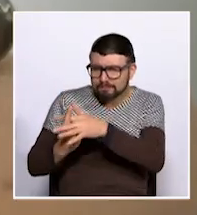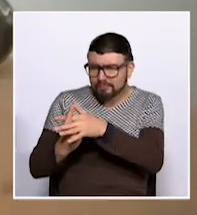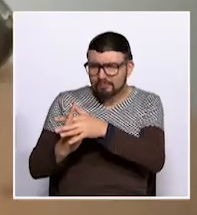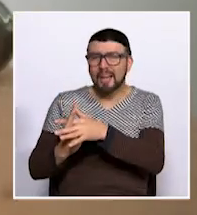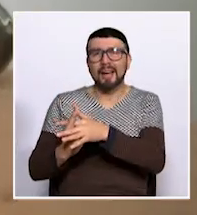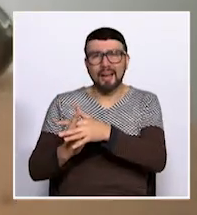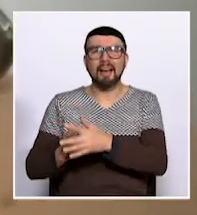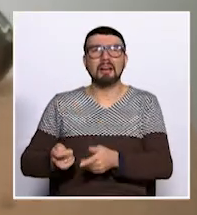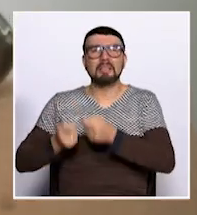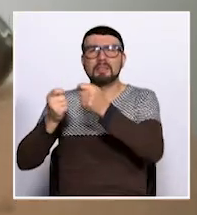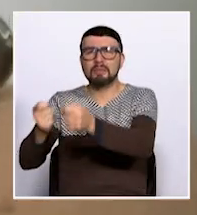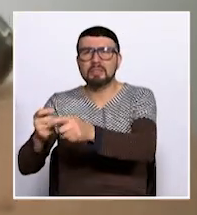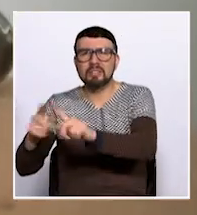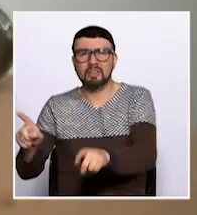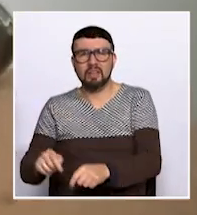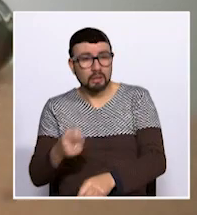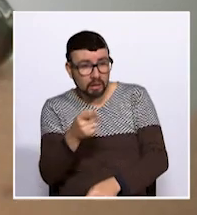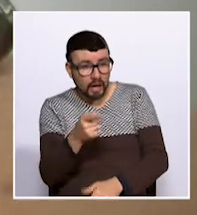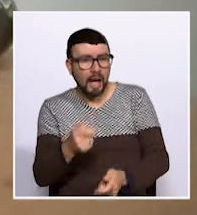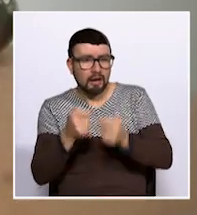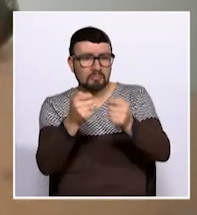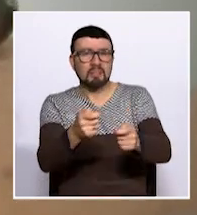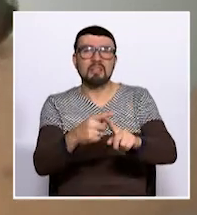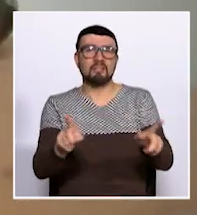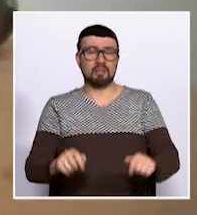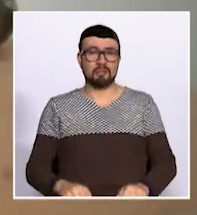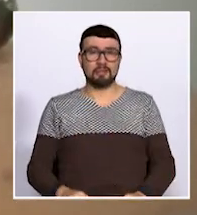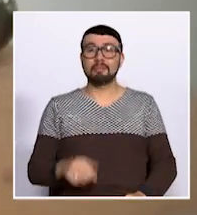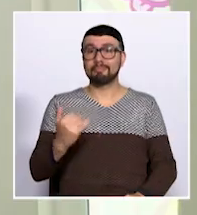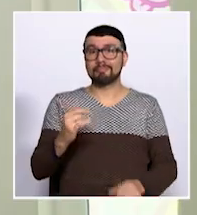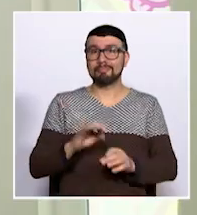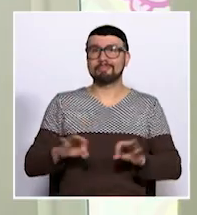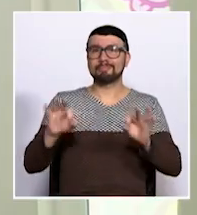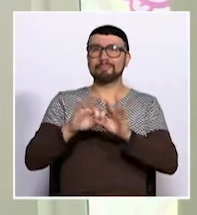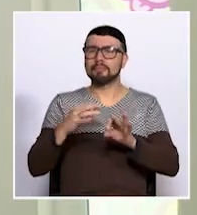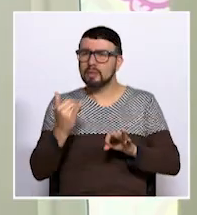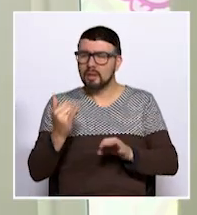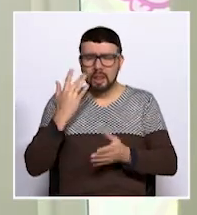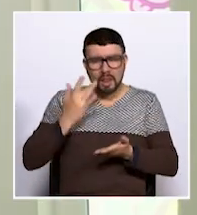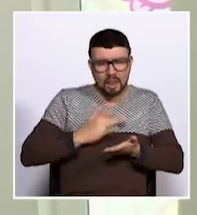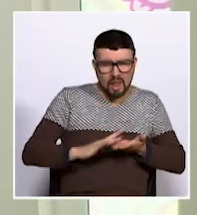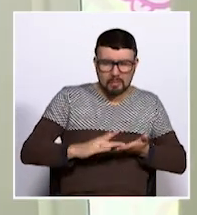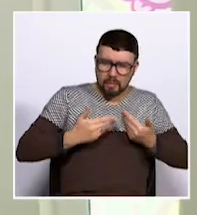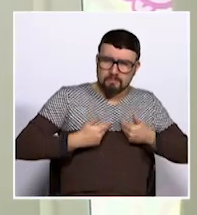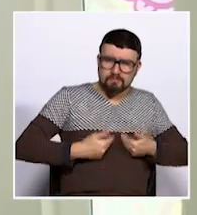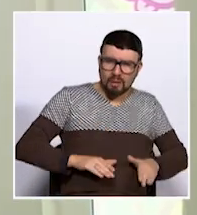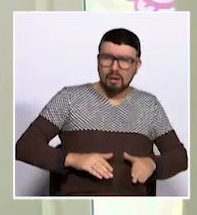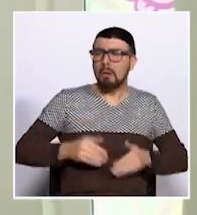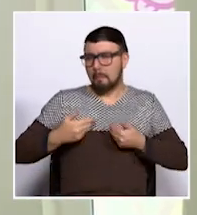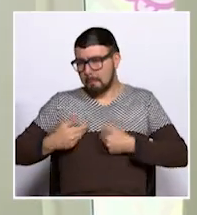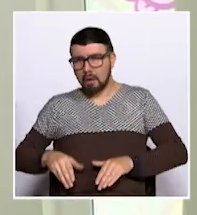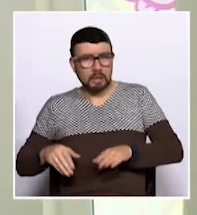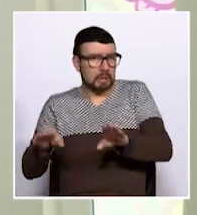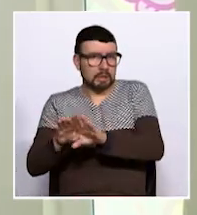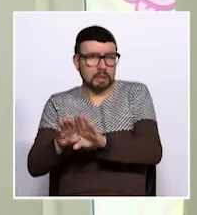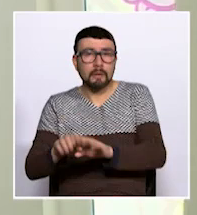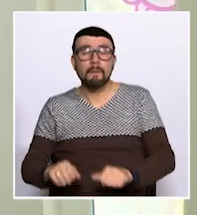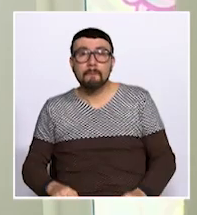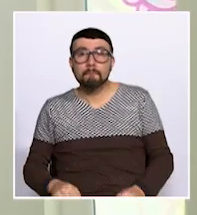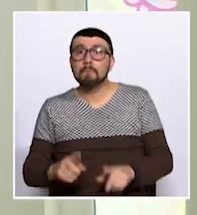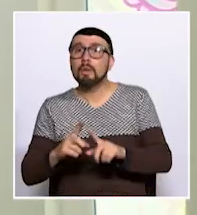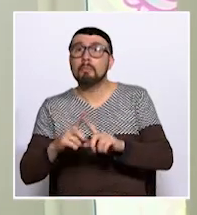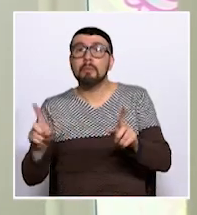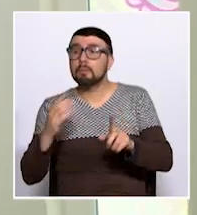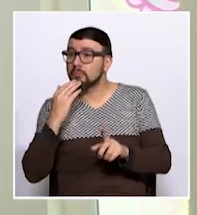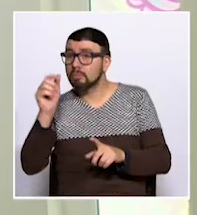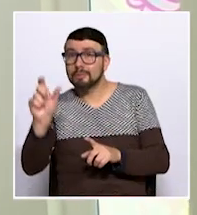apenas les estamos contando un proceso de desintoxicación y algo que podemos hacer. En este caso, después de que las personas